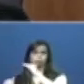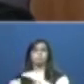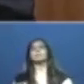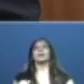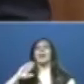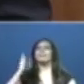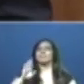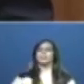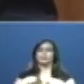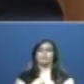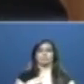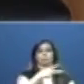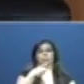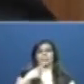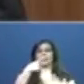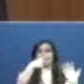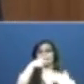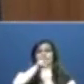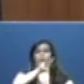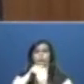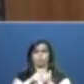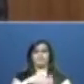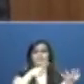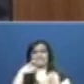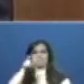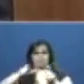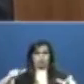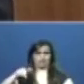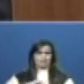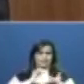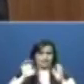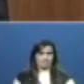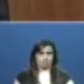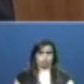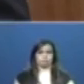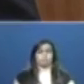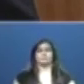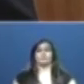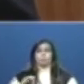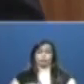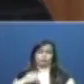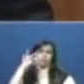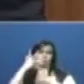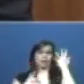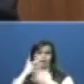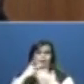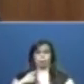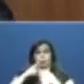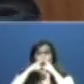a 2626 personas en la comunidad al finalizar el primer trimestre de